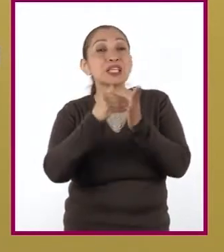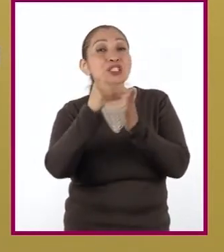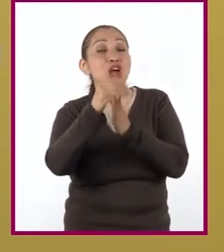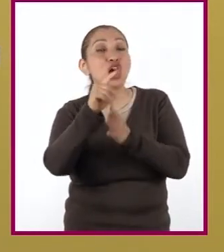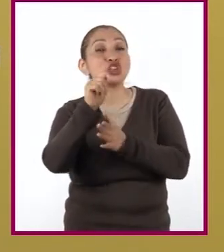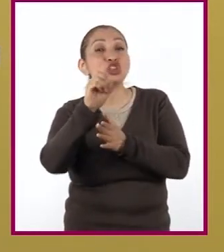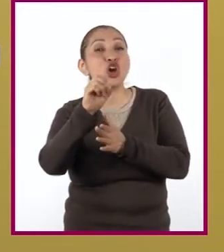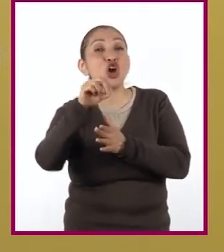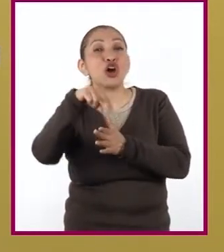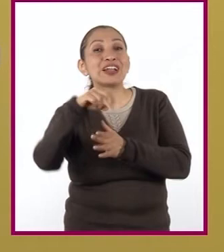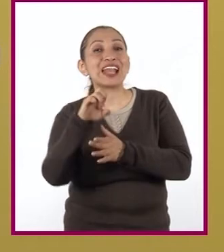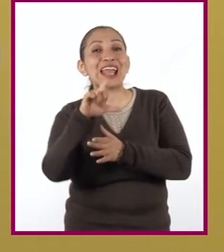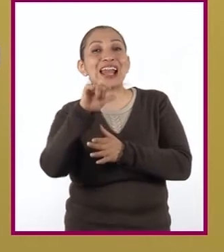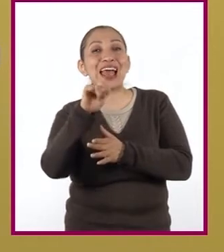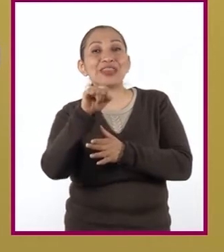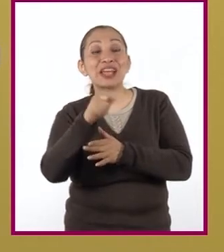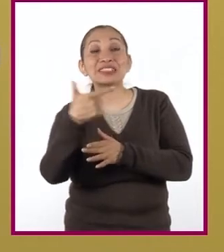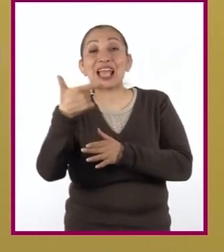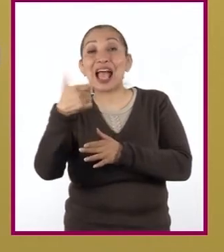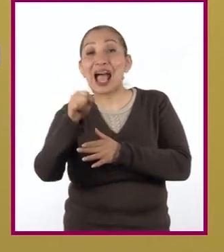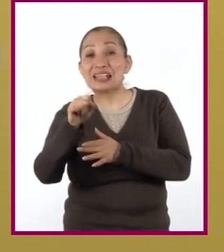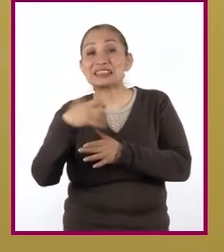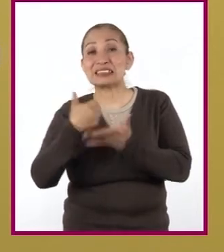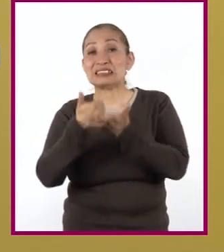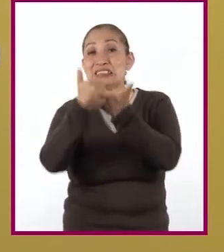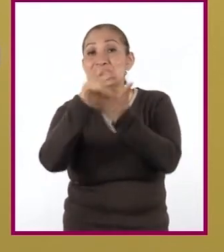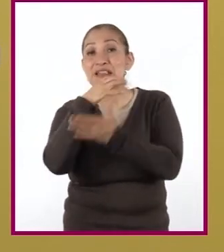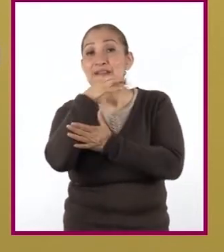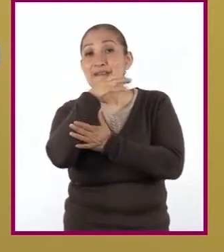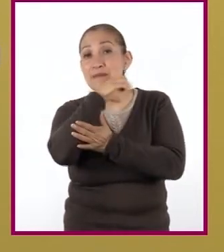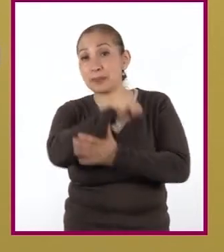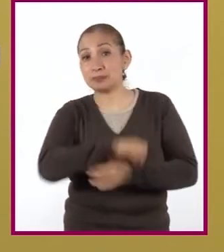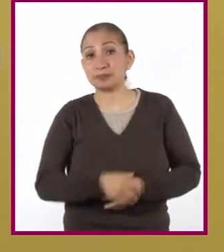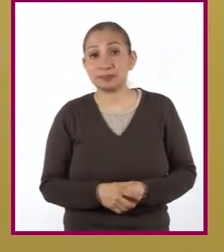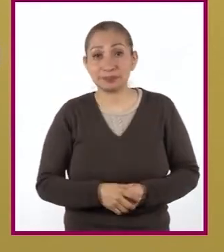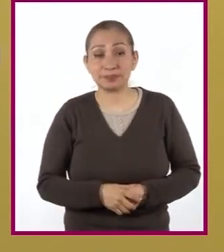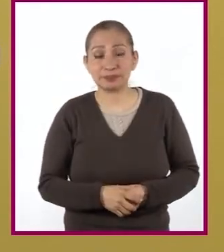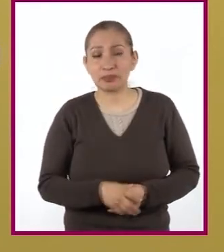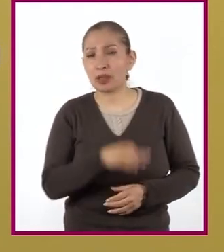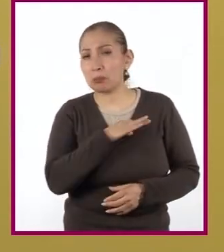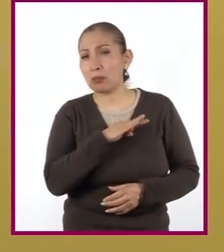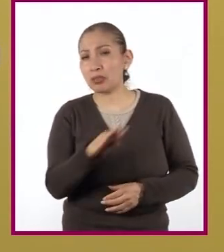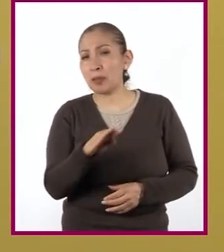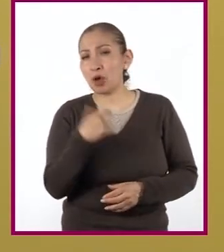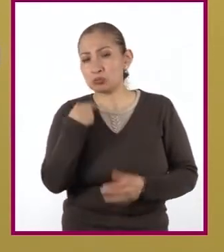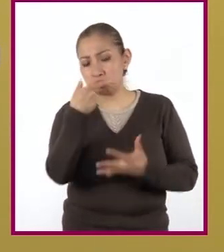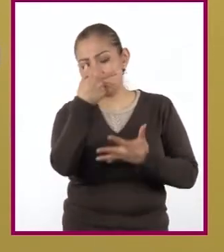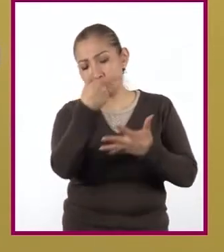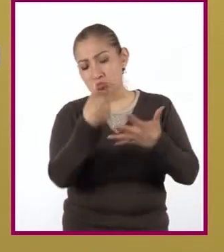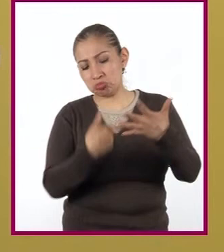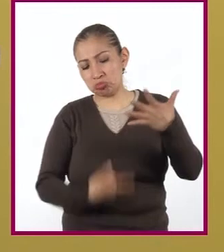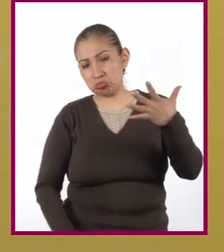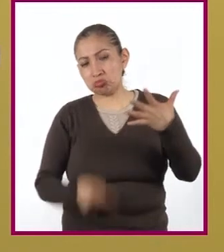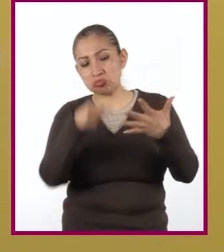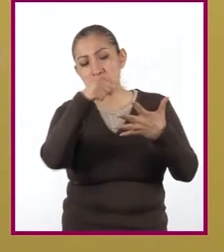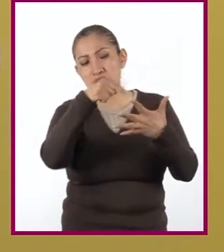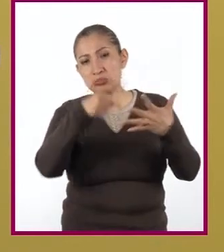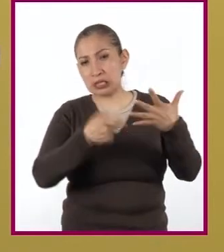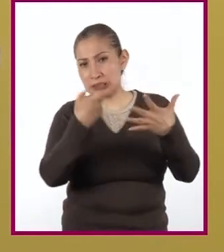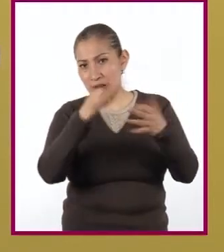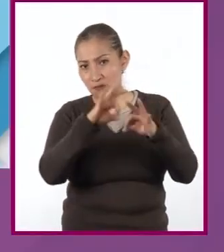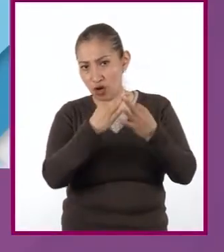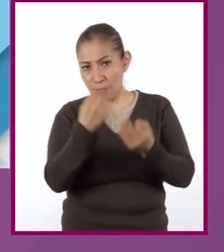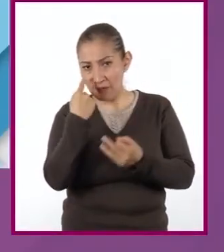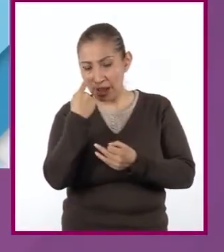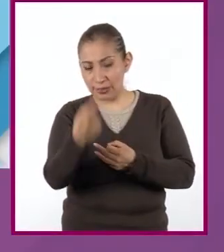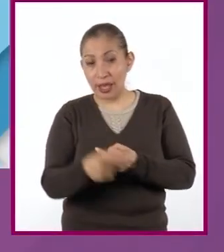de toneladas de gases de efecto invernadero. Podríamos desglosar los aportes de la siguiente forma: